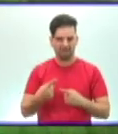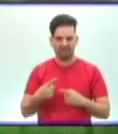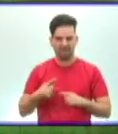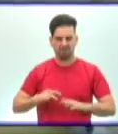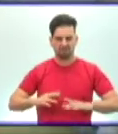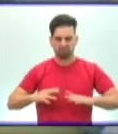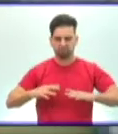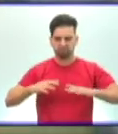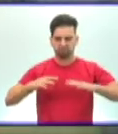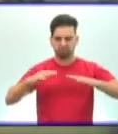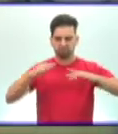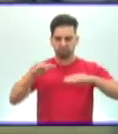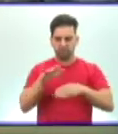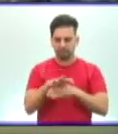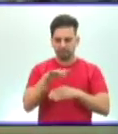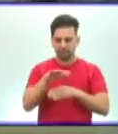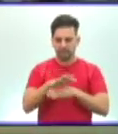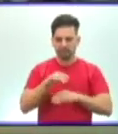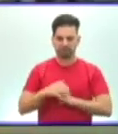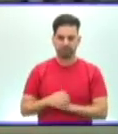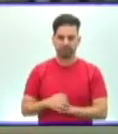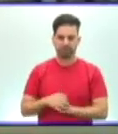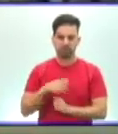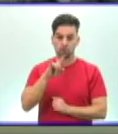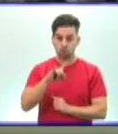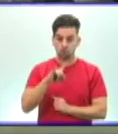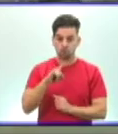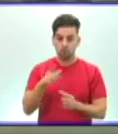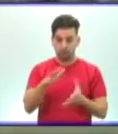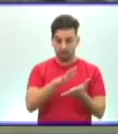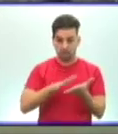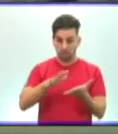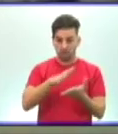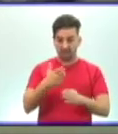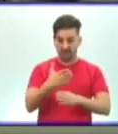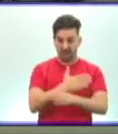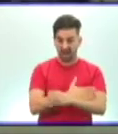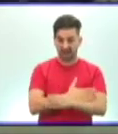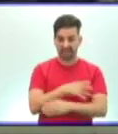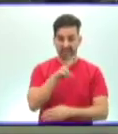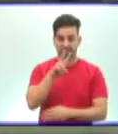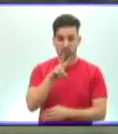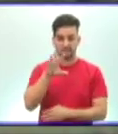mar. 9 antes del 2050 y los 4